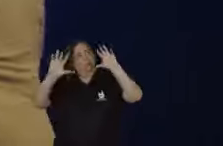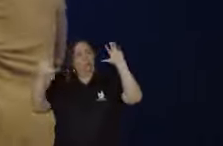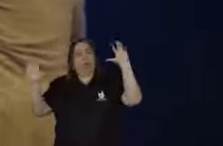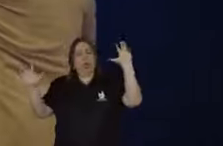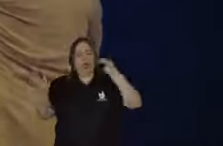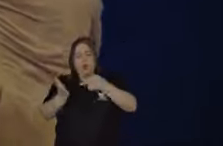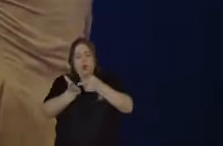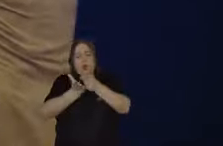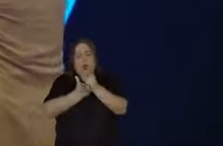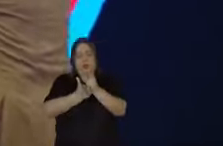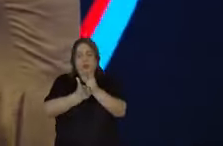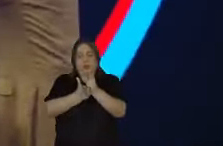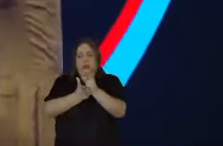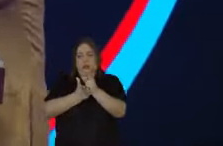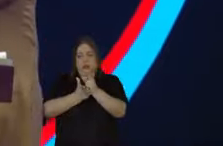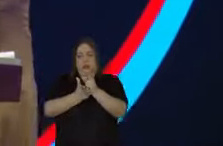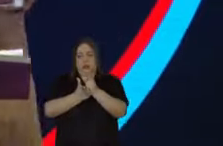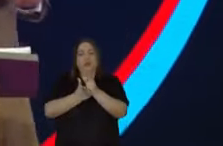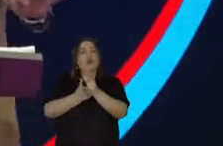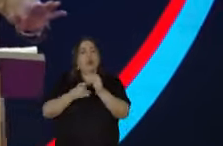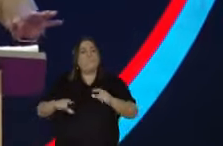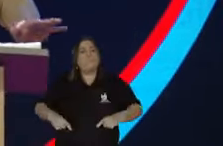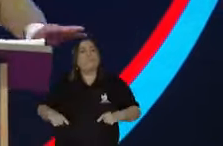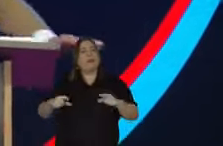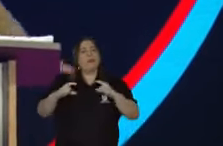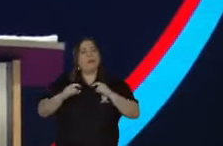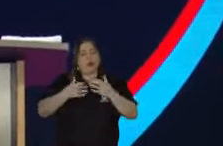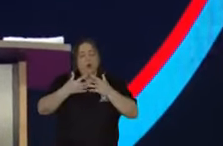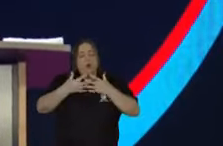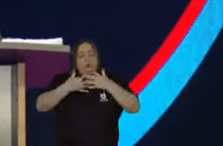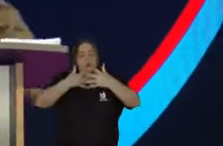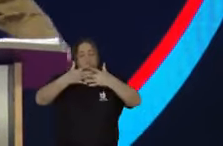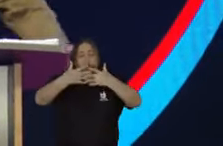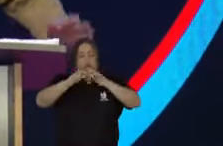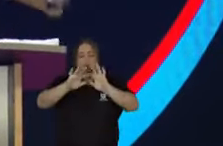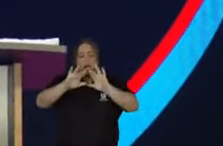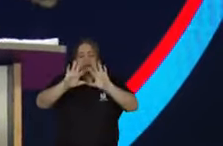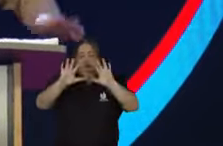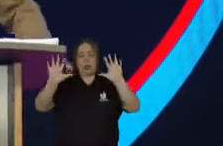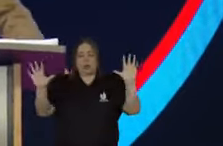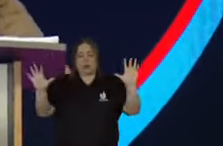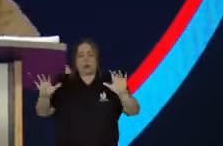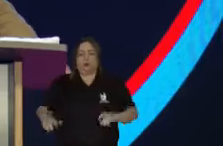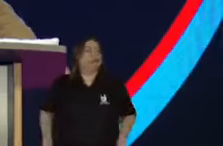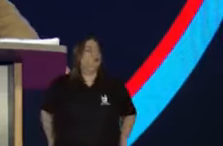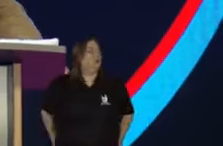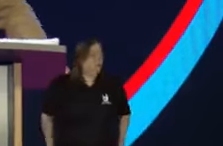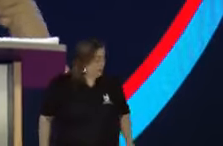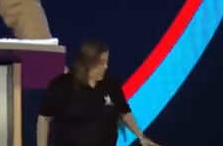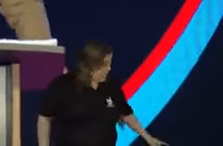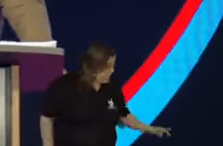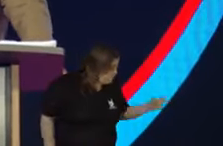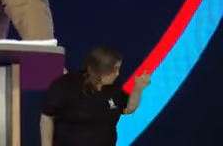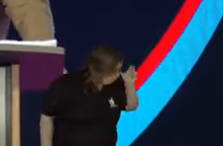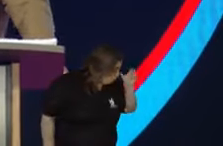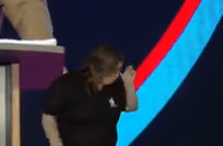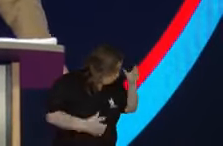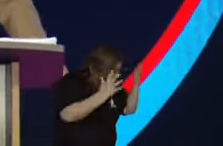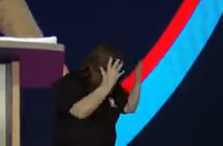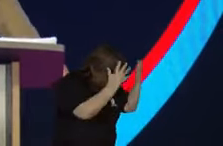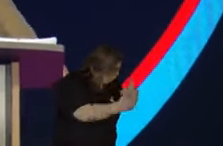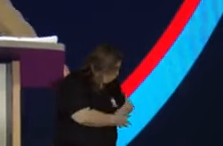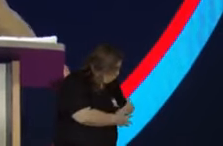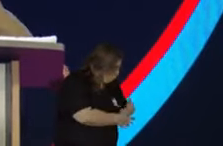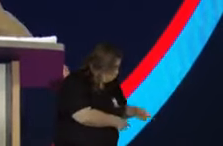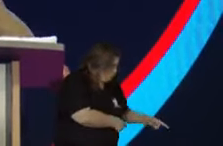Soy parte del reino de la transparencia. Así que el príncipe de tinieblas reina en la